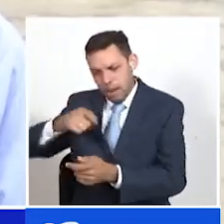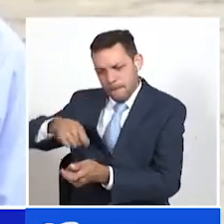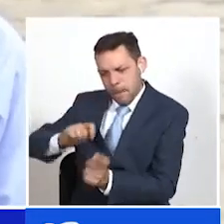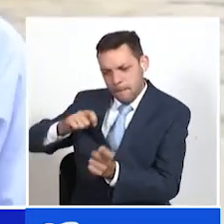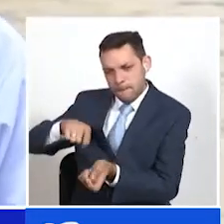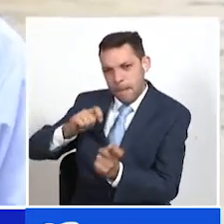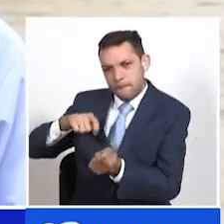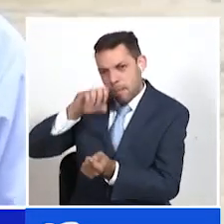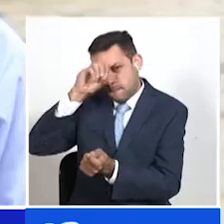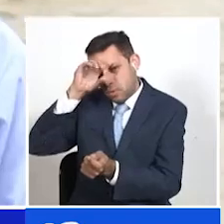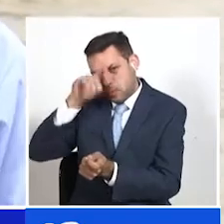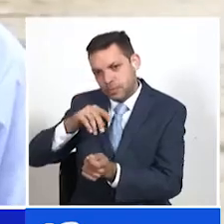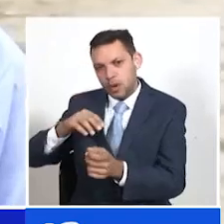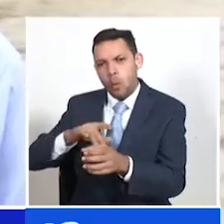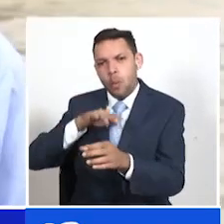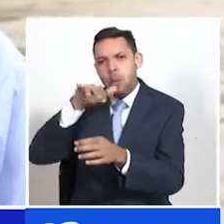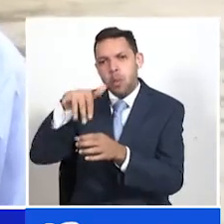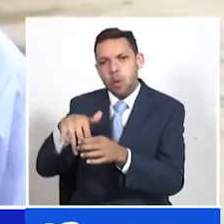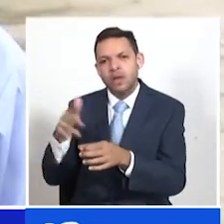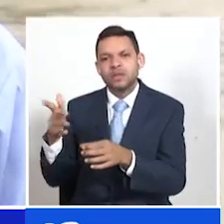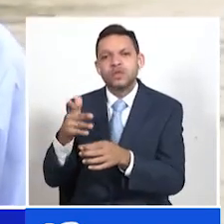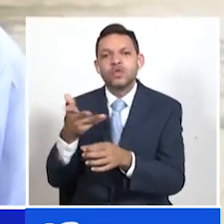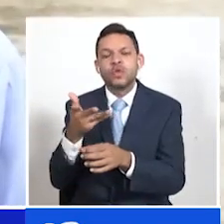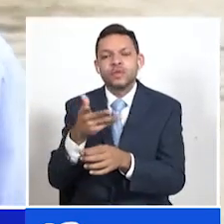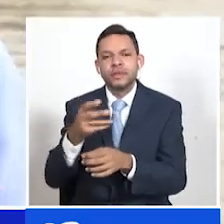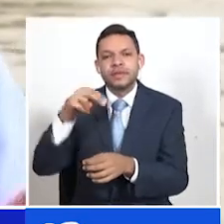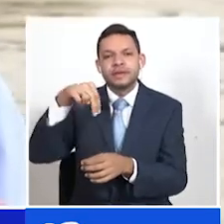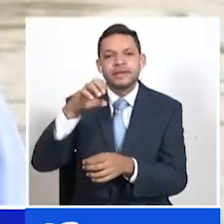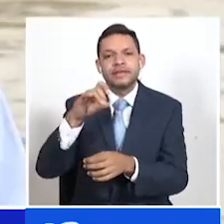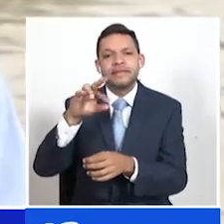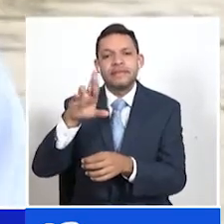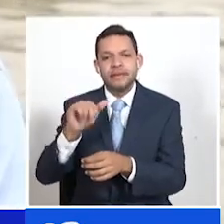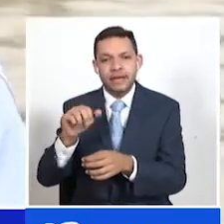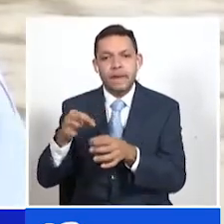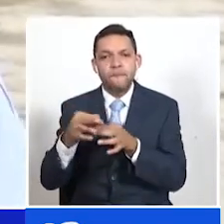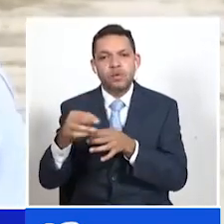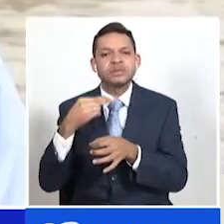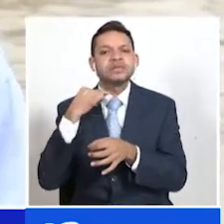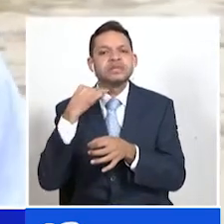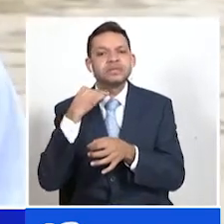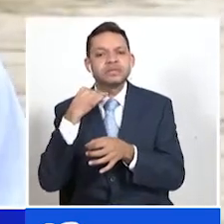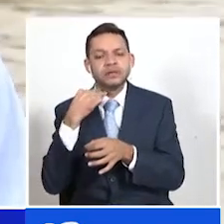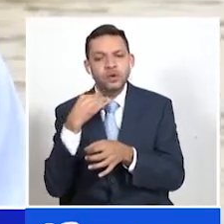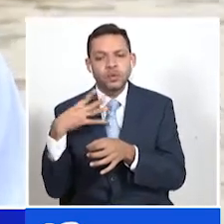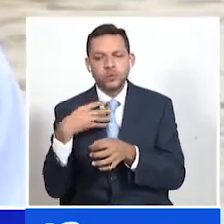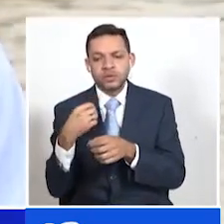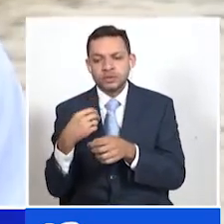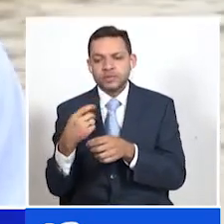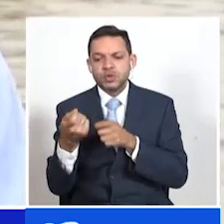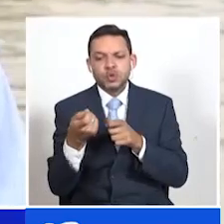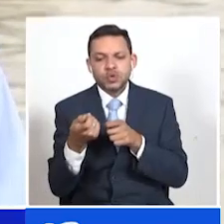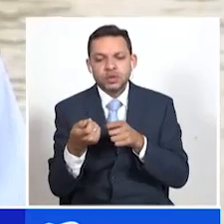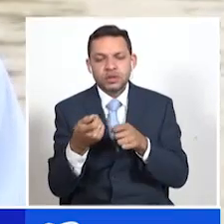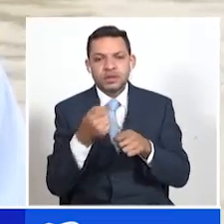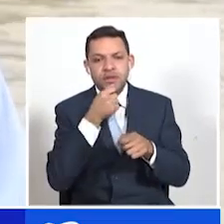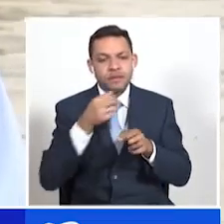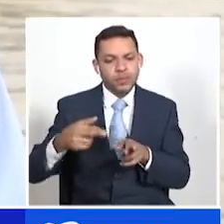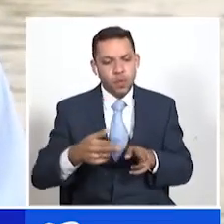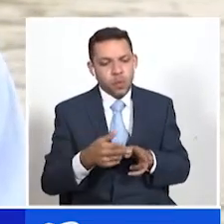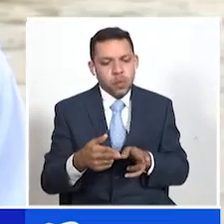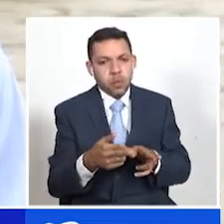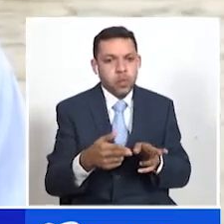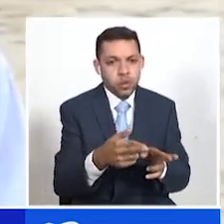Bosque, jurisdicción, zona rural del municipio de Neira, Caldas. Y hemos descendido prácticamente al borde del río porque de acuerdo a